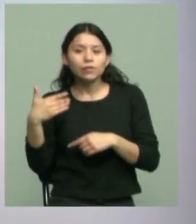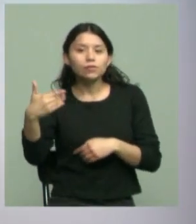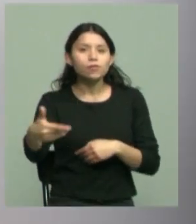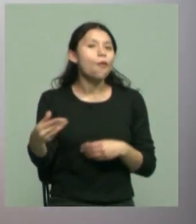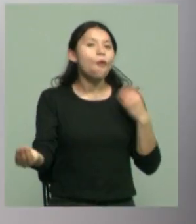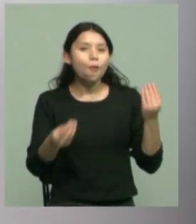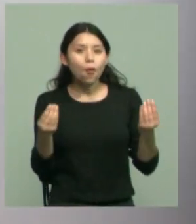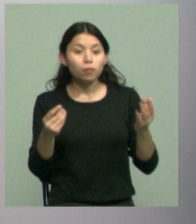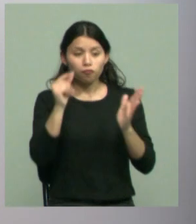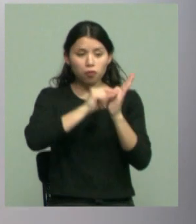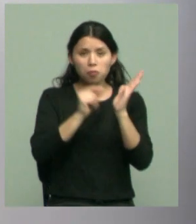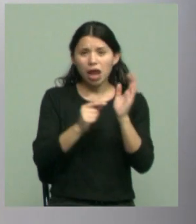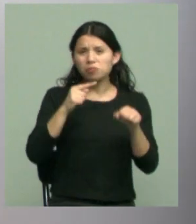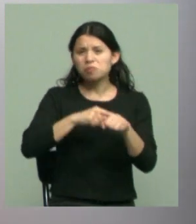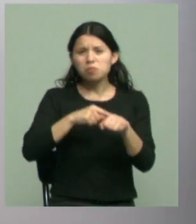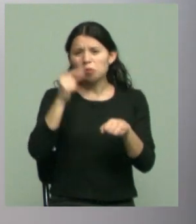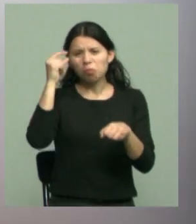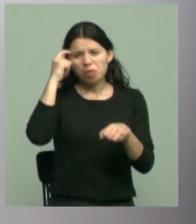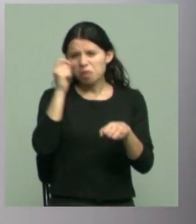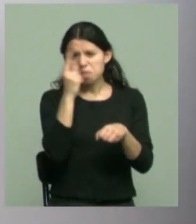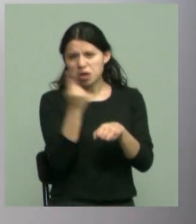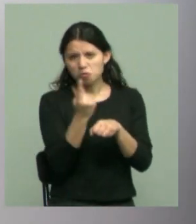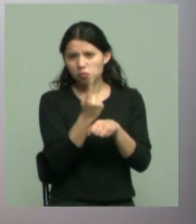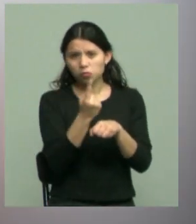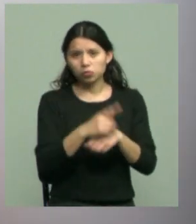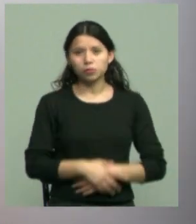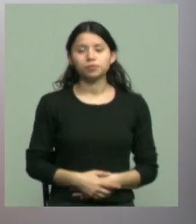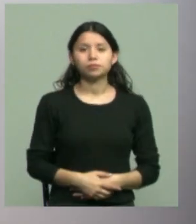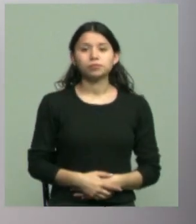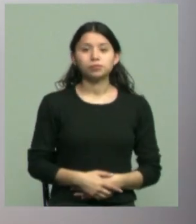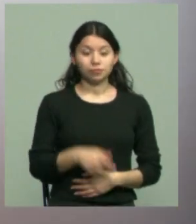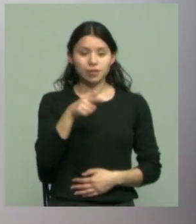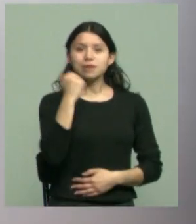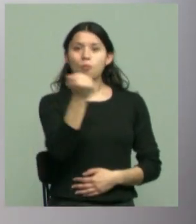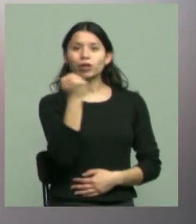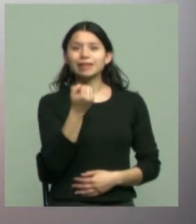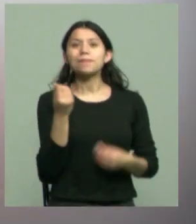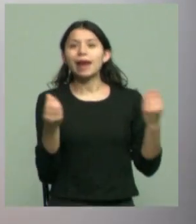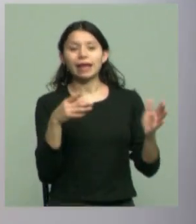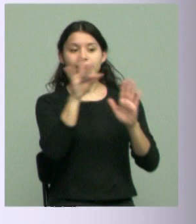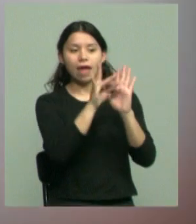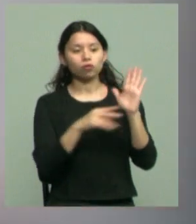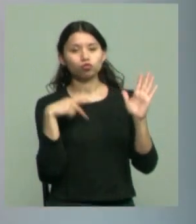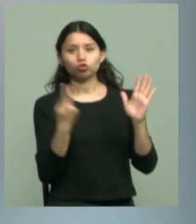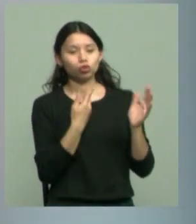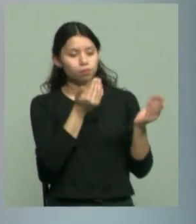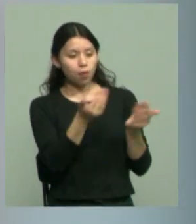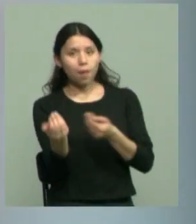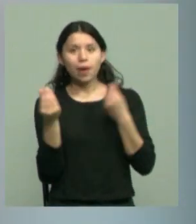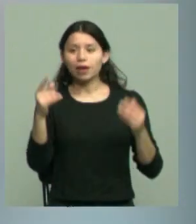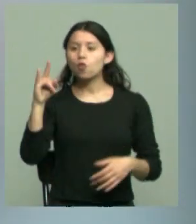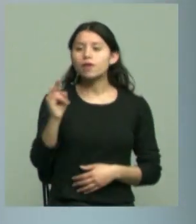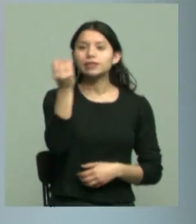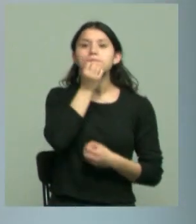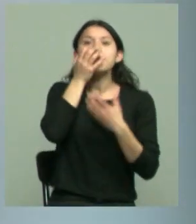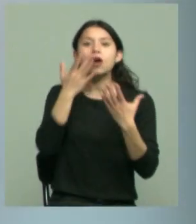minutos. Las respuestas serán consideradas para hacer políticas académicas que mejoren la trayectoria de los estudiantes de nuestra universidad. Participar del